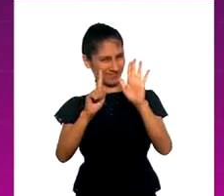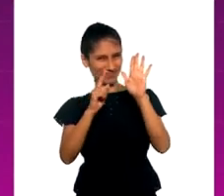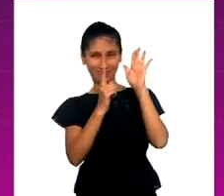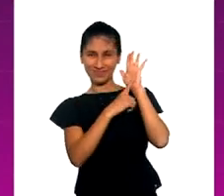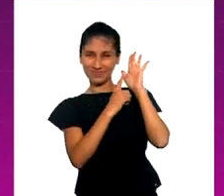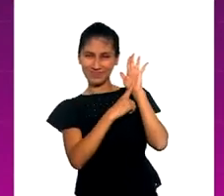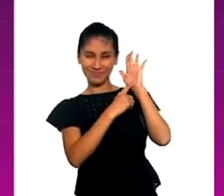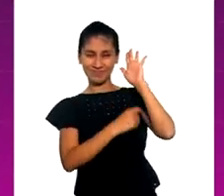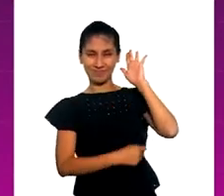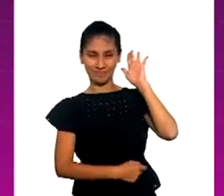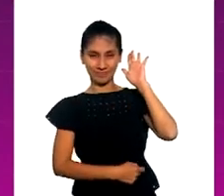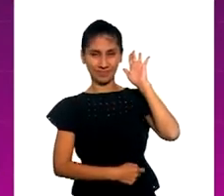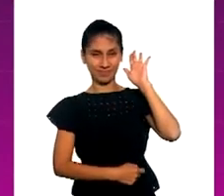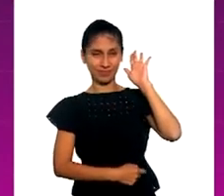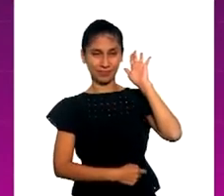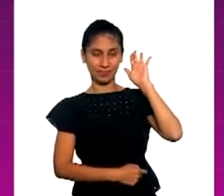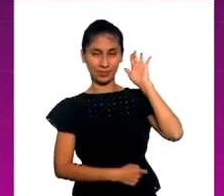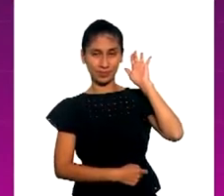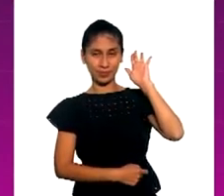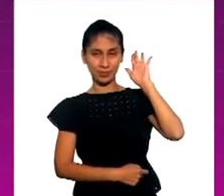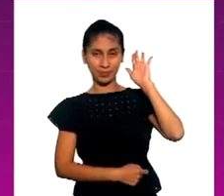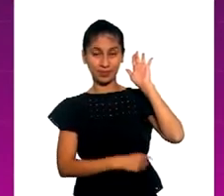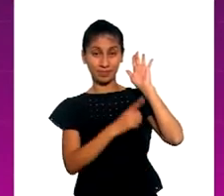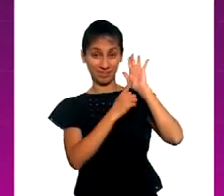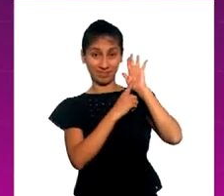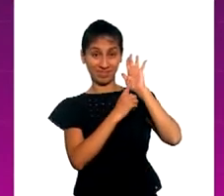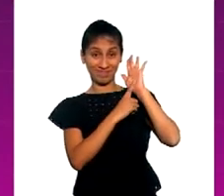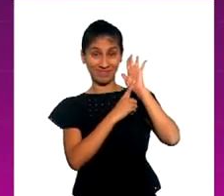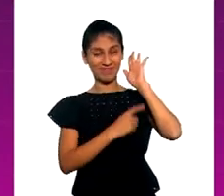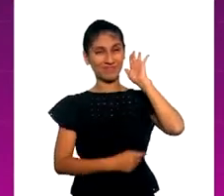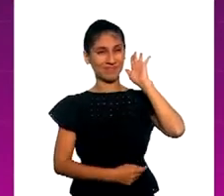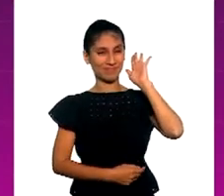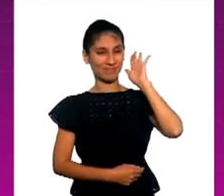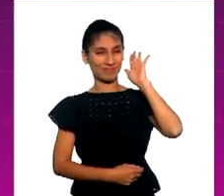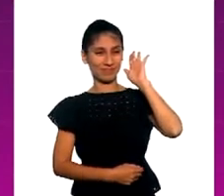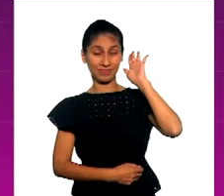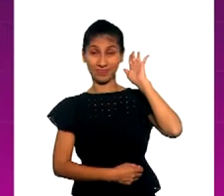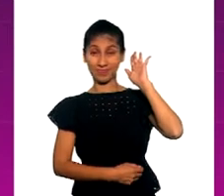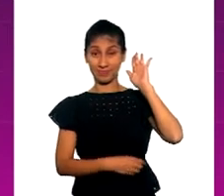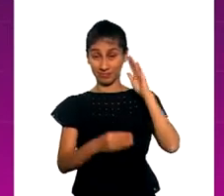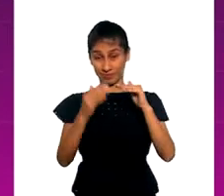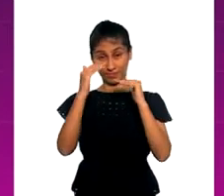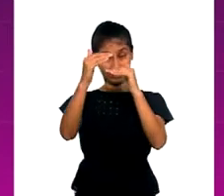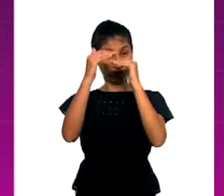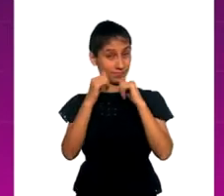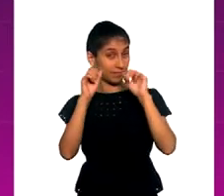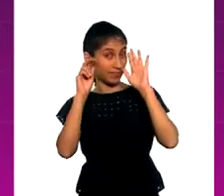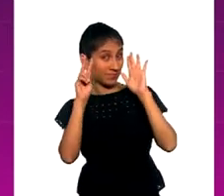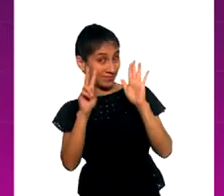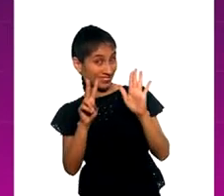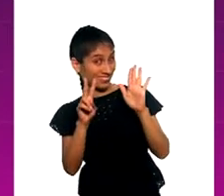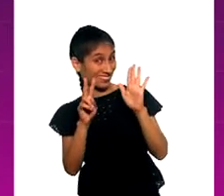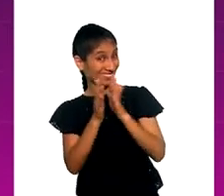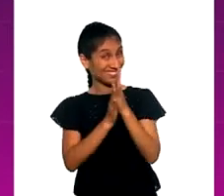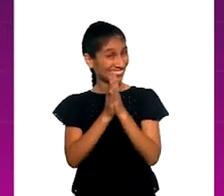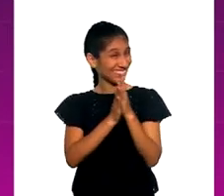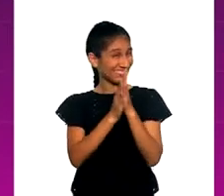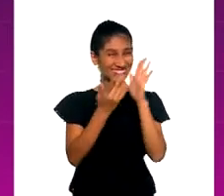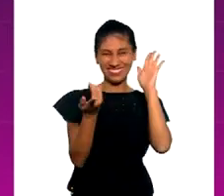dobla las esquinas para formar un triángulo instrucción 7